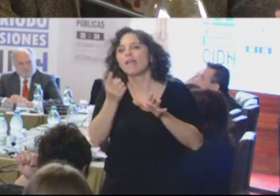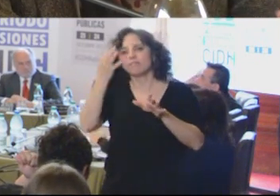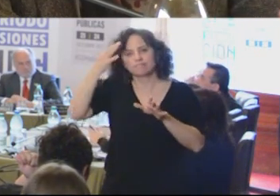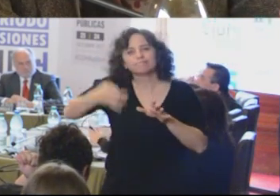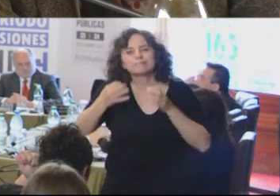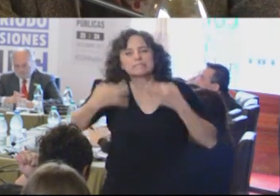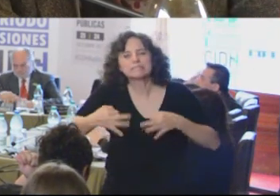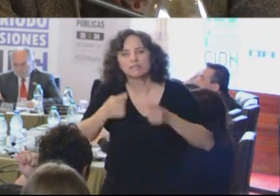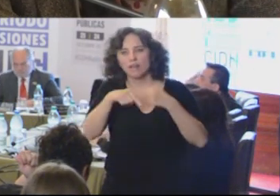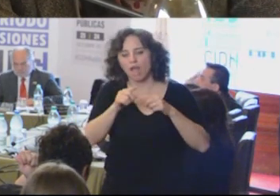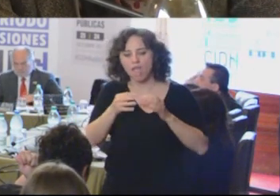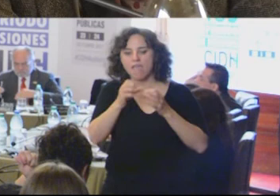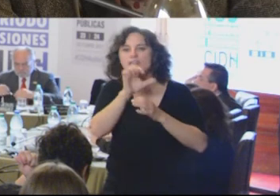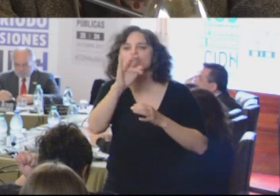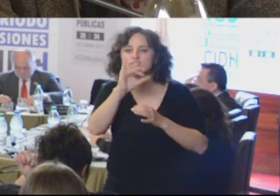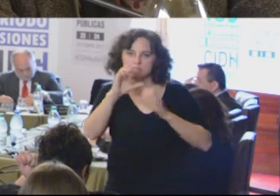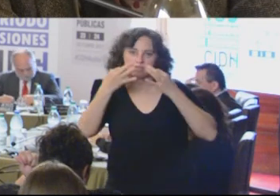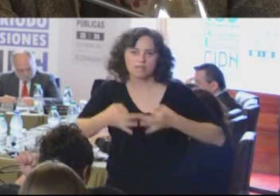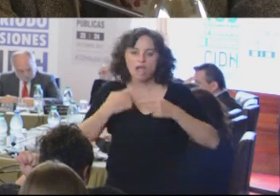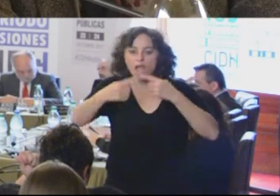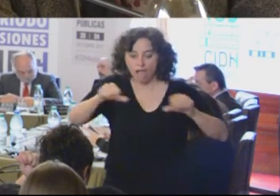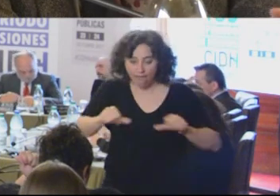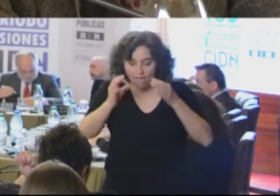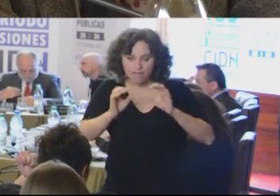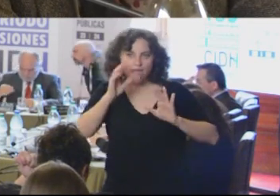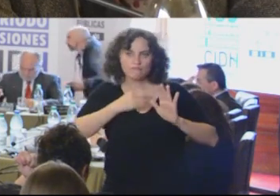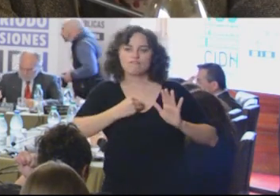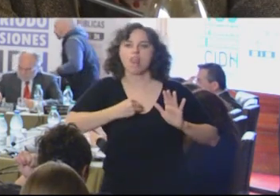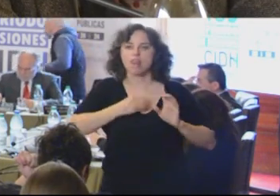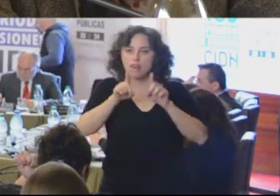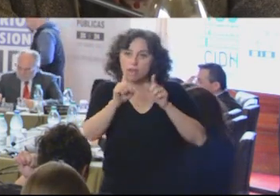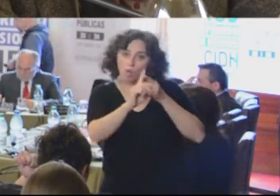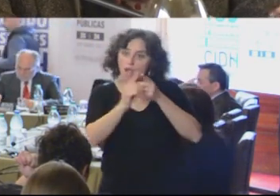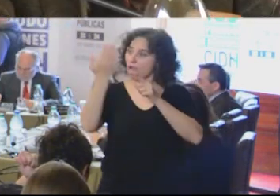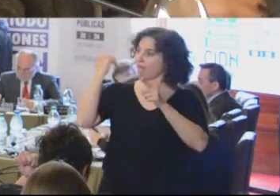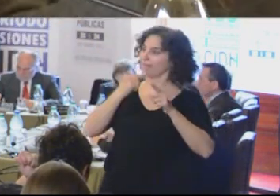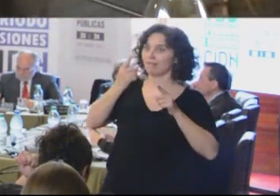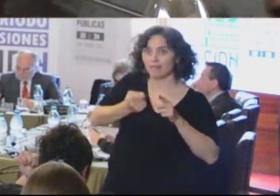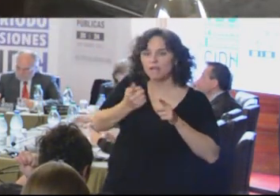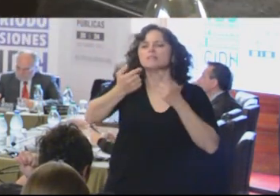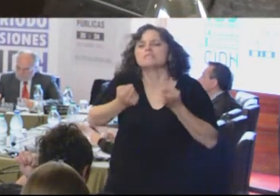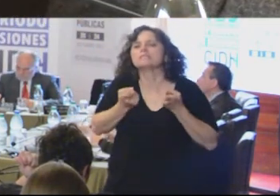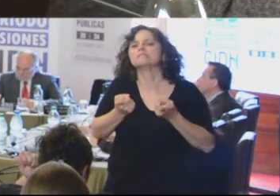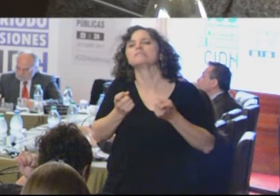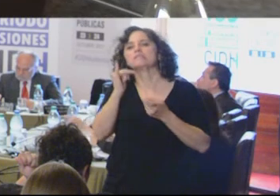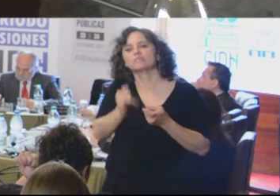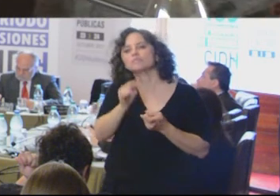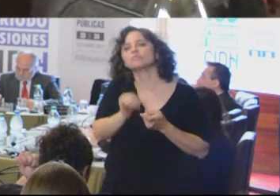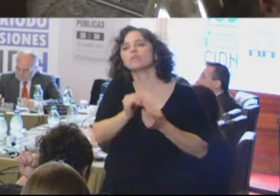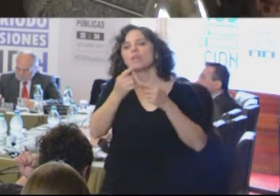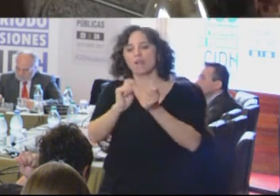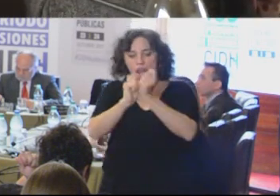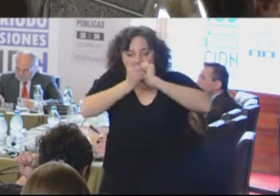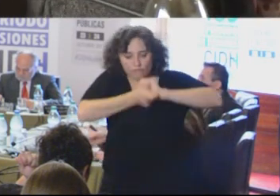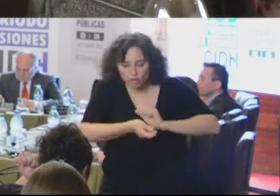eficiencia la agilidad y la fidelidad de lo acordado es menester la realización de reformas al